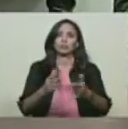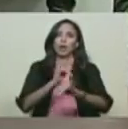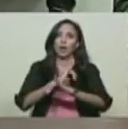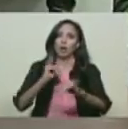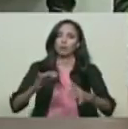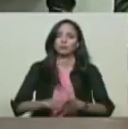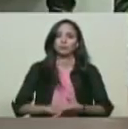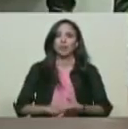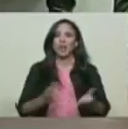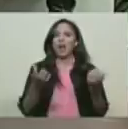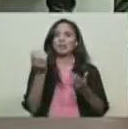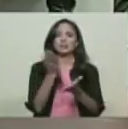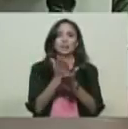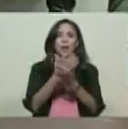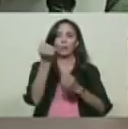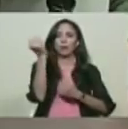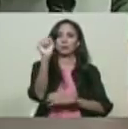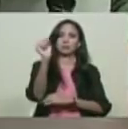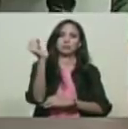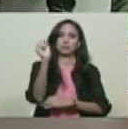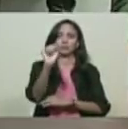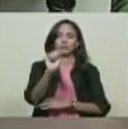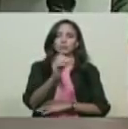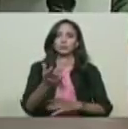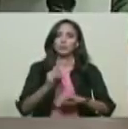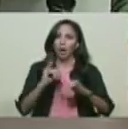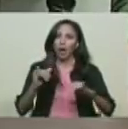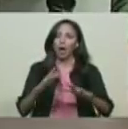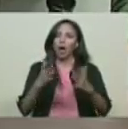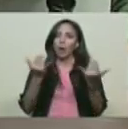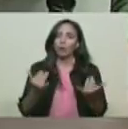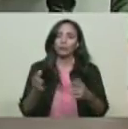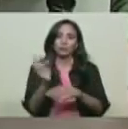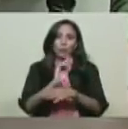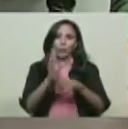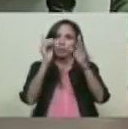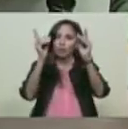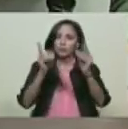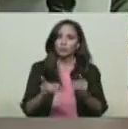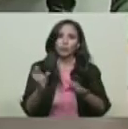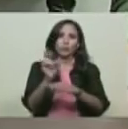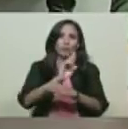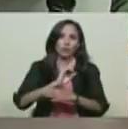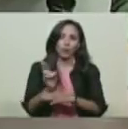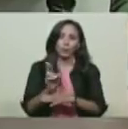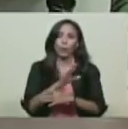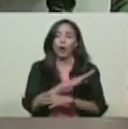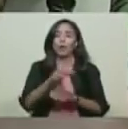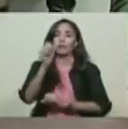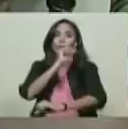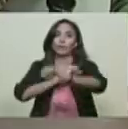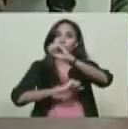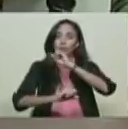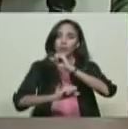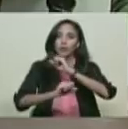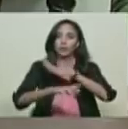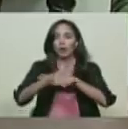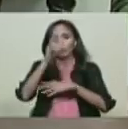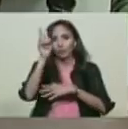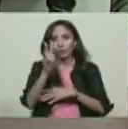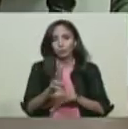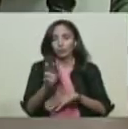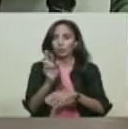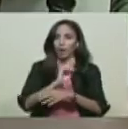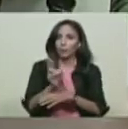dije, ya hace semanas atrás, vamos a tomar decisiones radicales para defender a Venezuela.